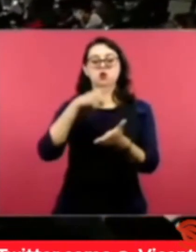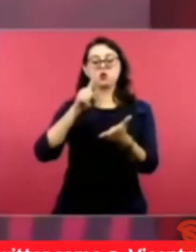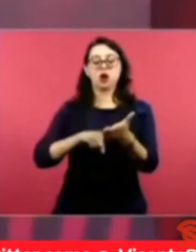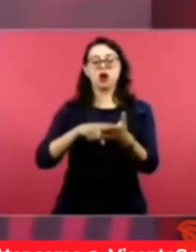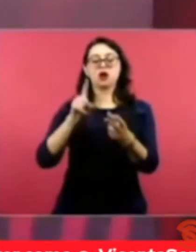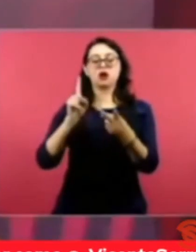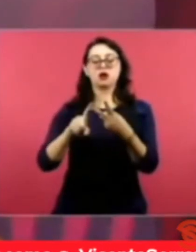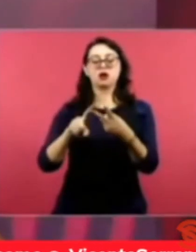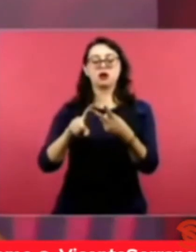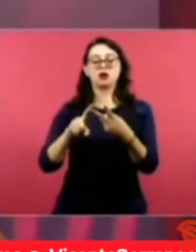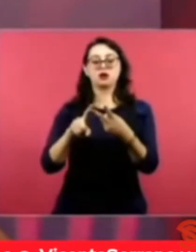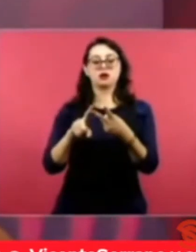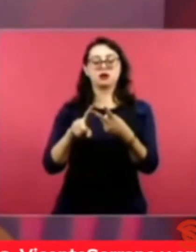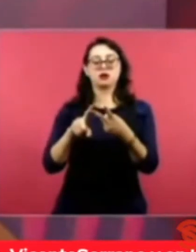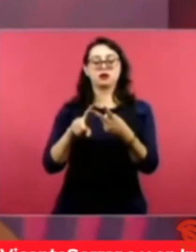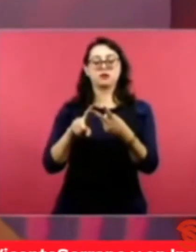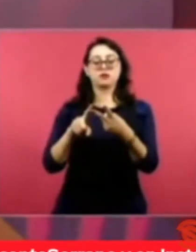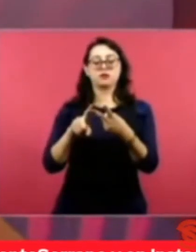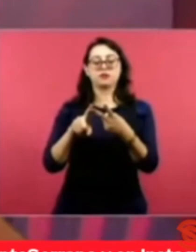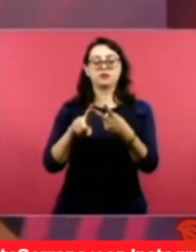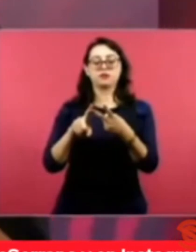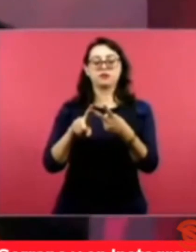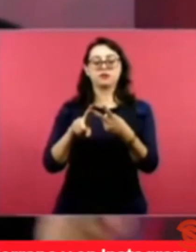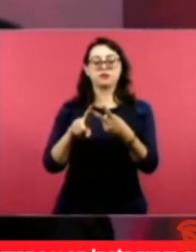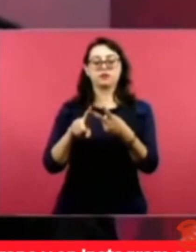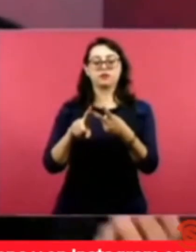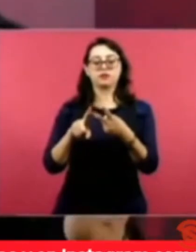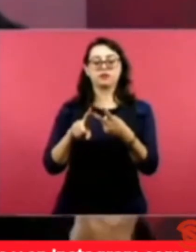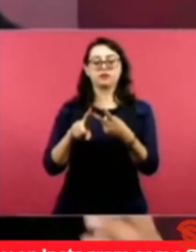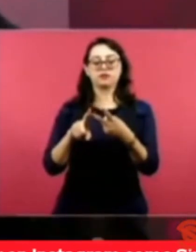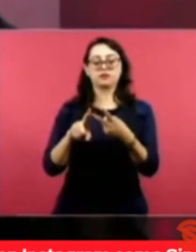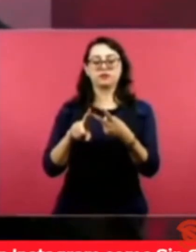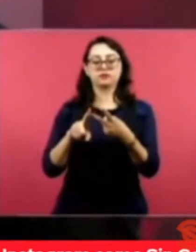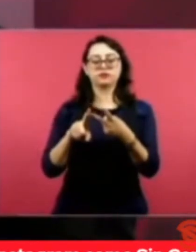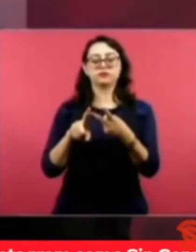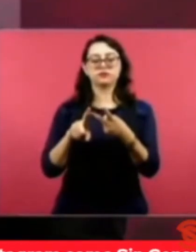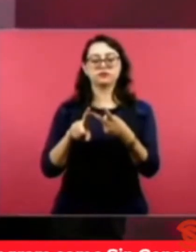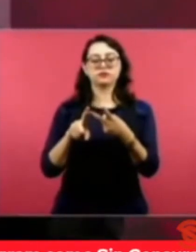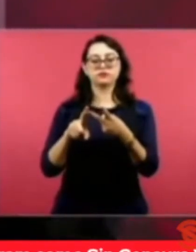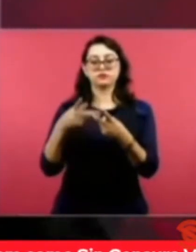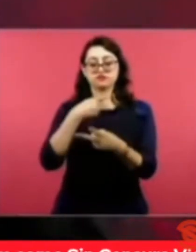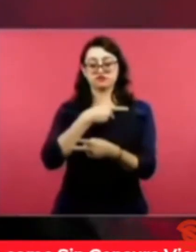en reducción de pobreza, del 18 al 22,